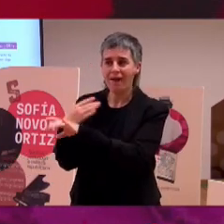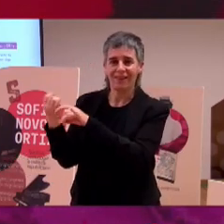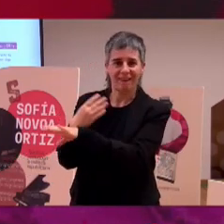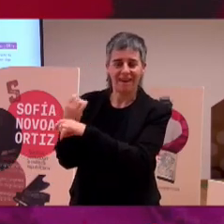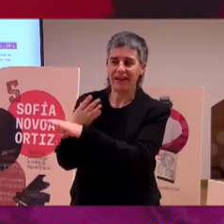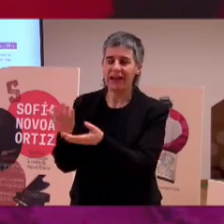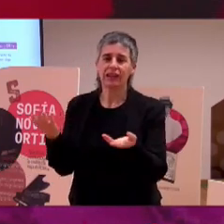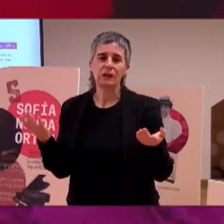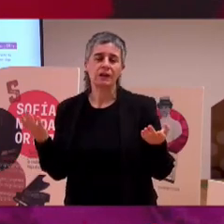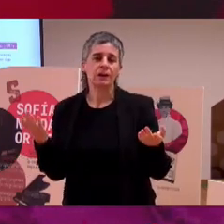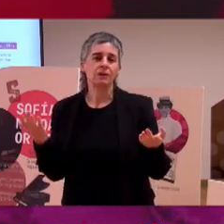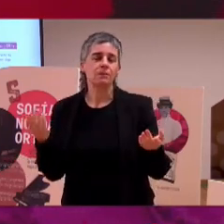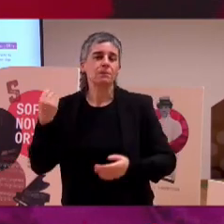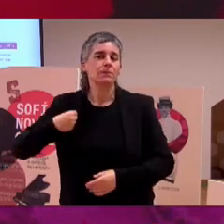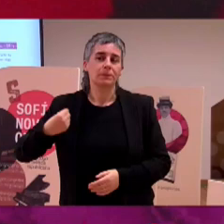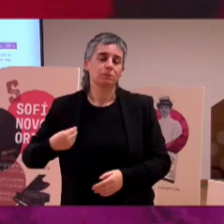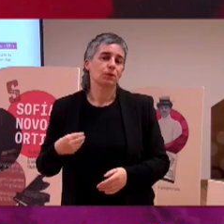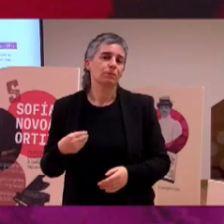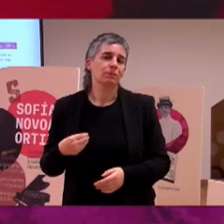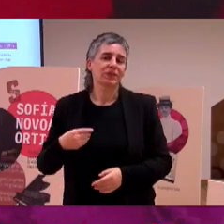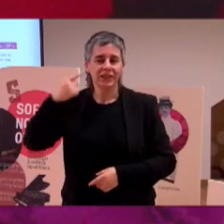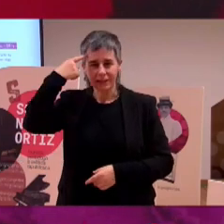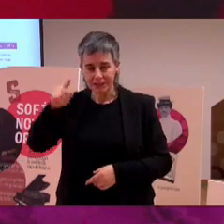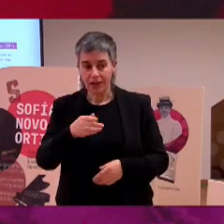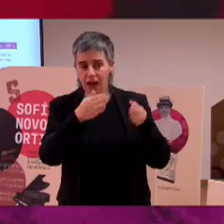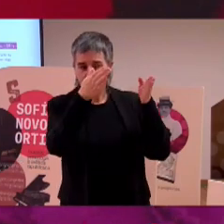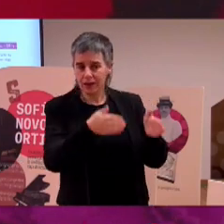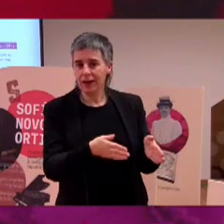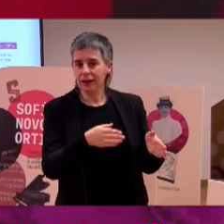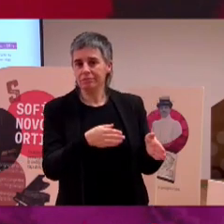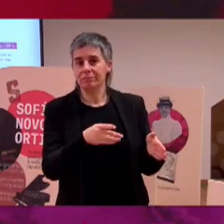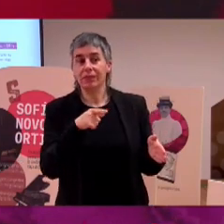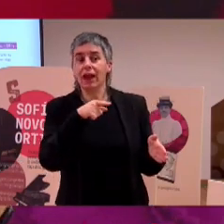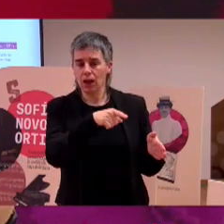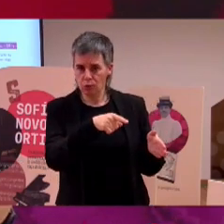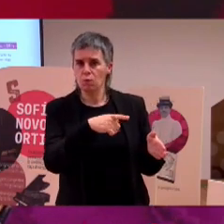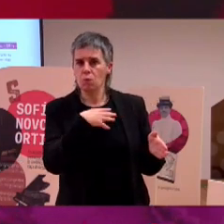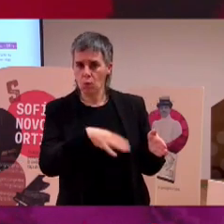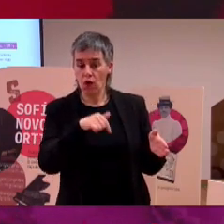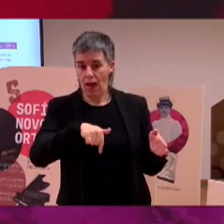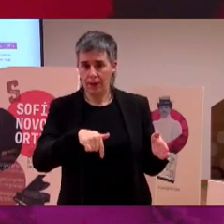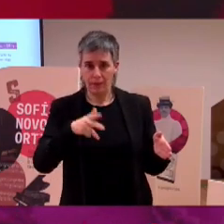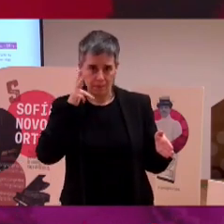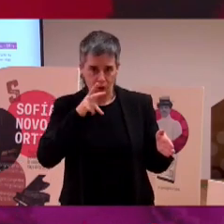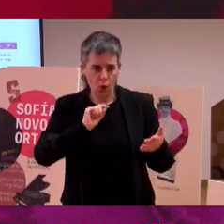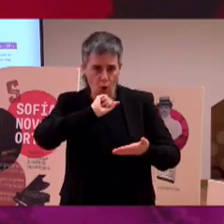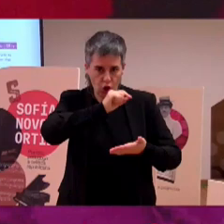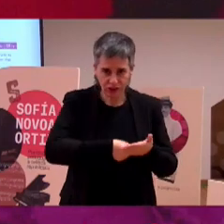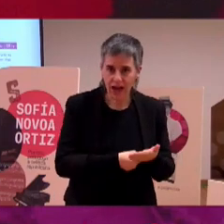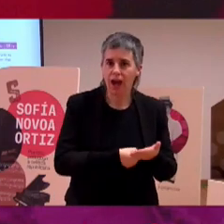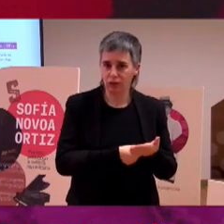ademais saben que él non só pode conseguir un contrato aquí en Vigo, sino que está en